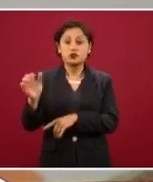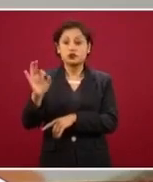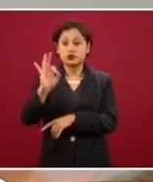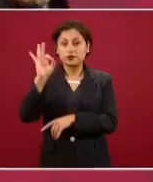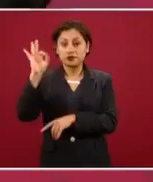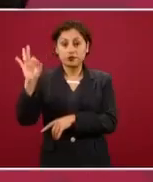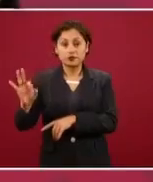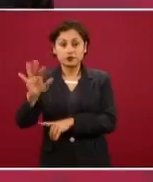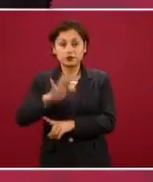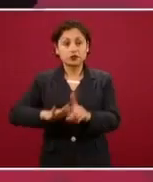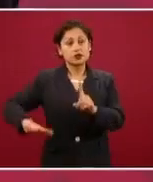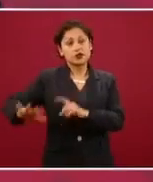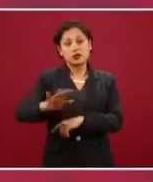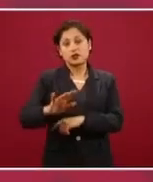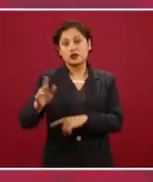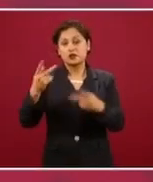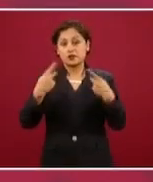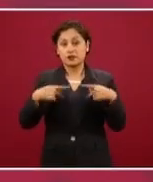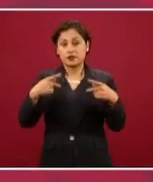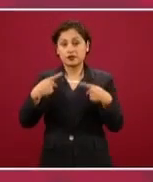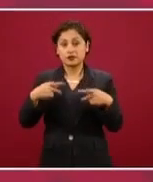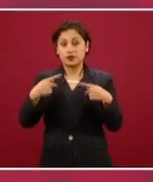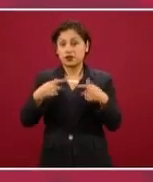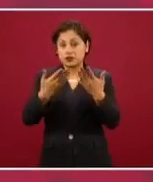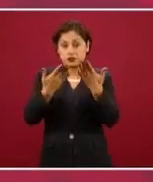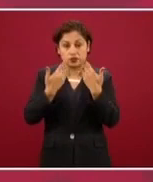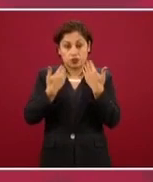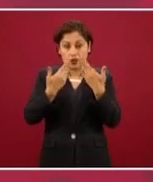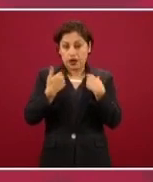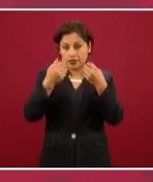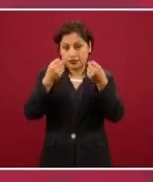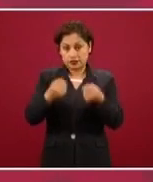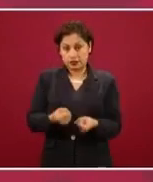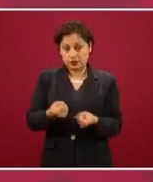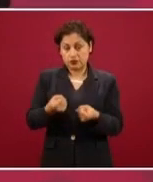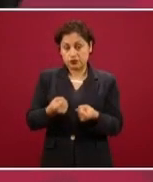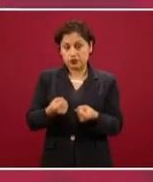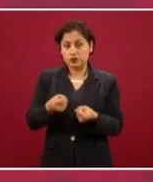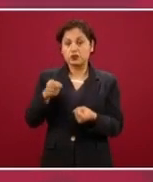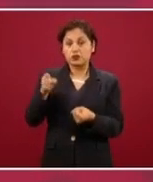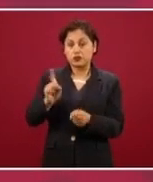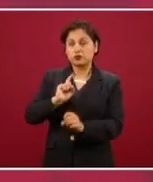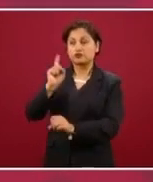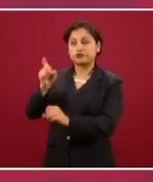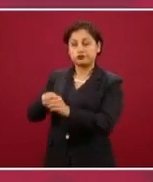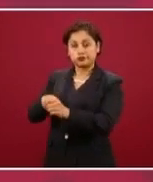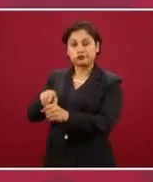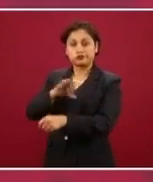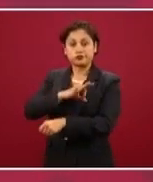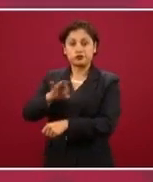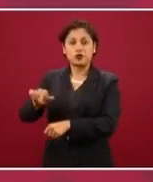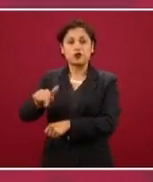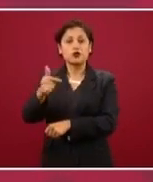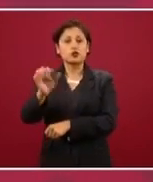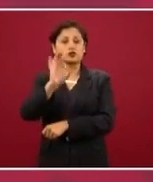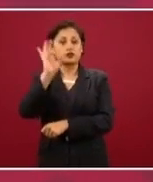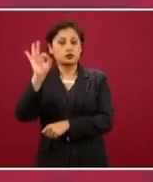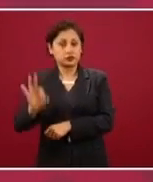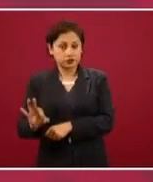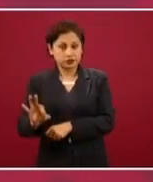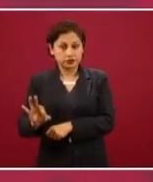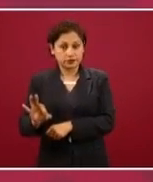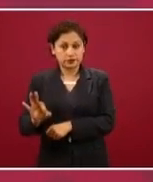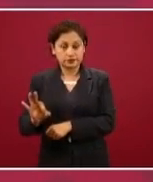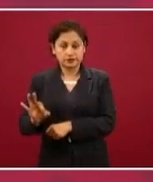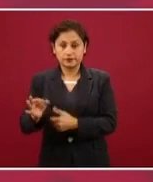la población que no tiene seguridad social. O sea, no podríamos solo